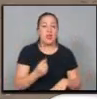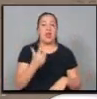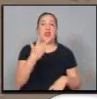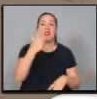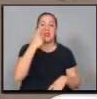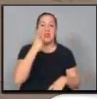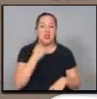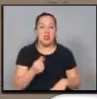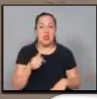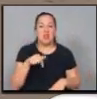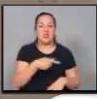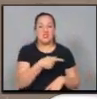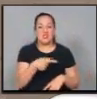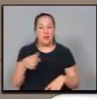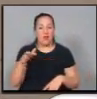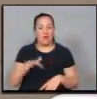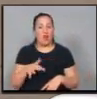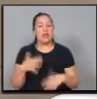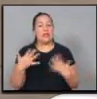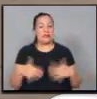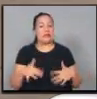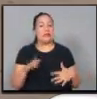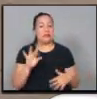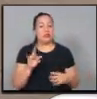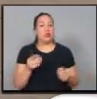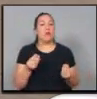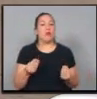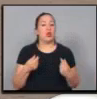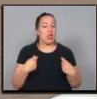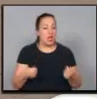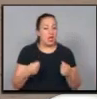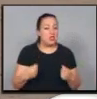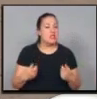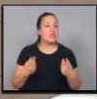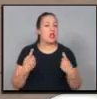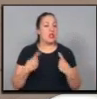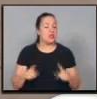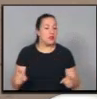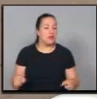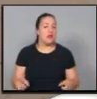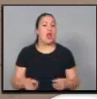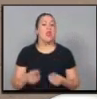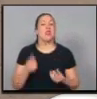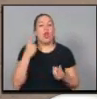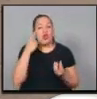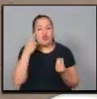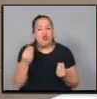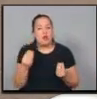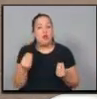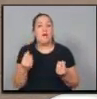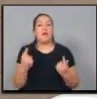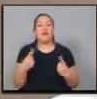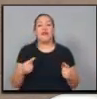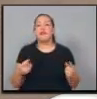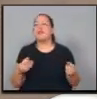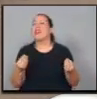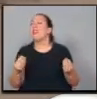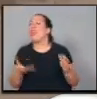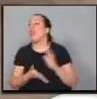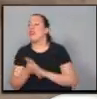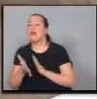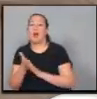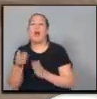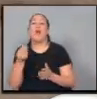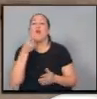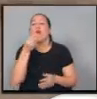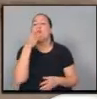viene flojita, ya ahí se te va complicando, porque decís, el presupuesto es otro, las opciones se van acabando y en definitiva fuiste ahí para ir